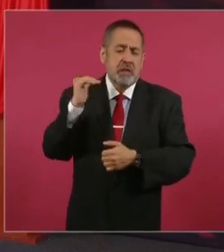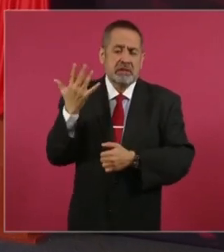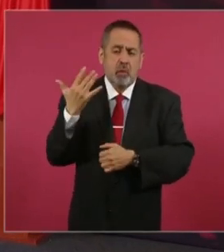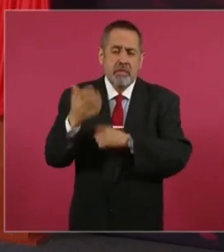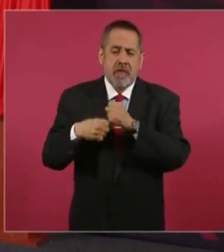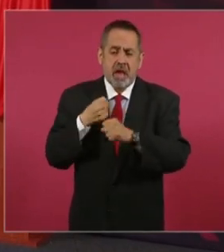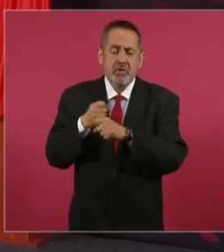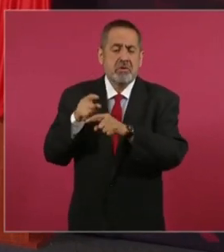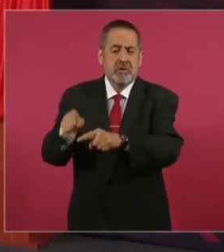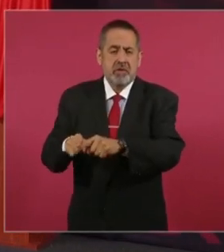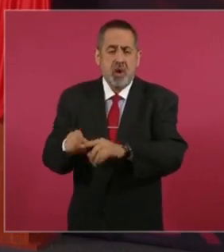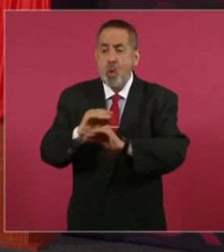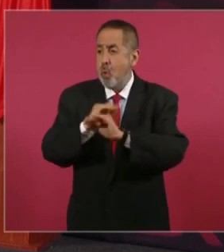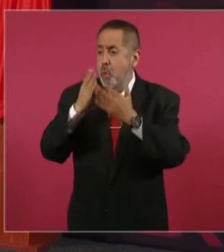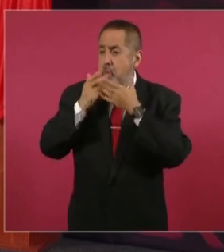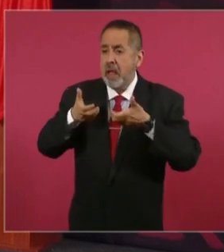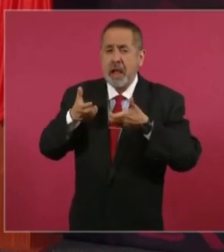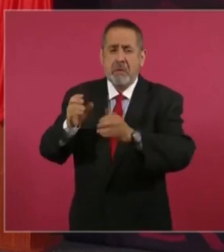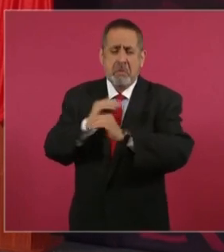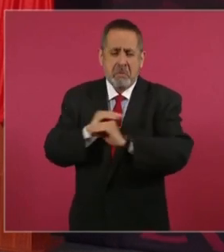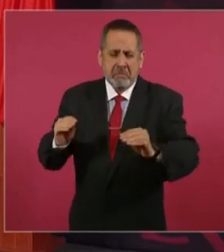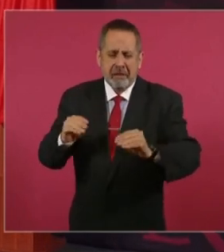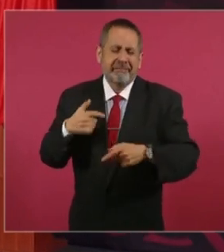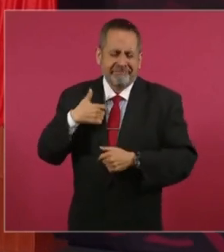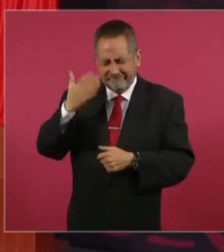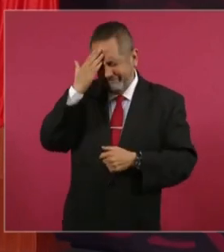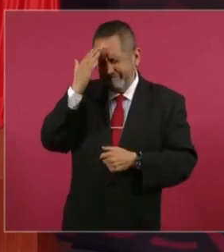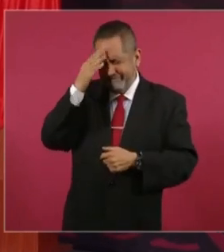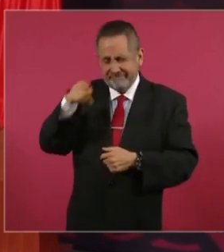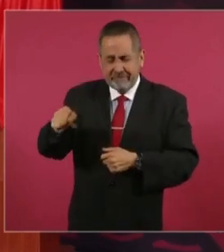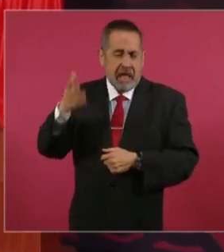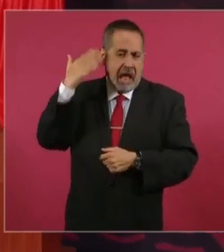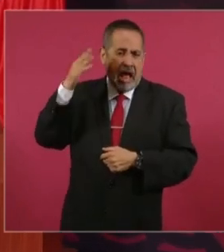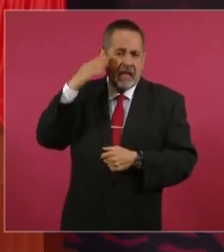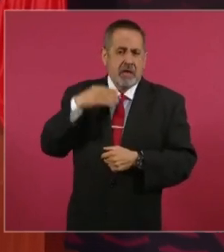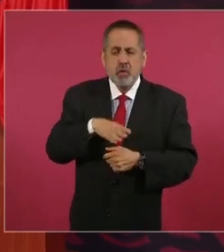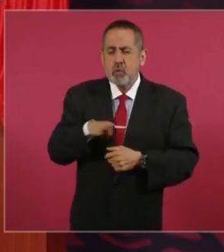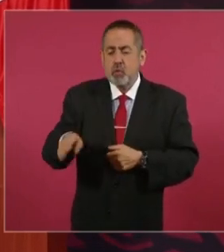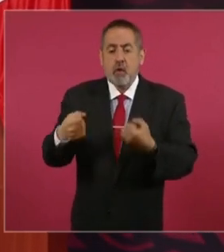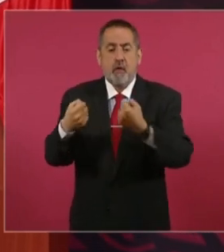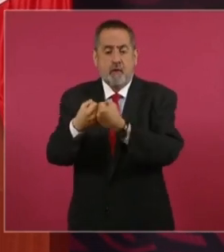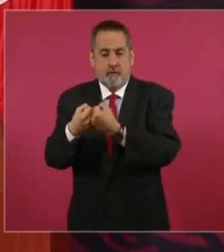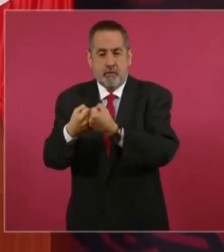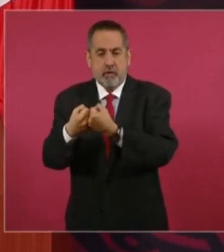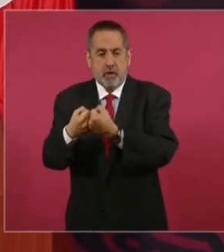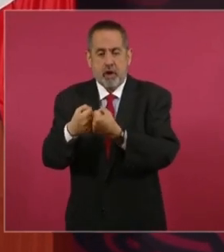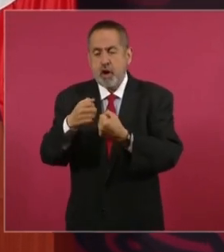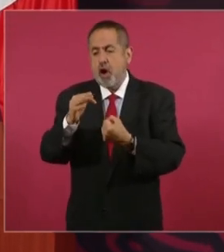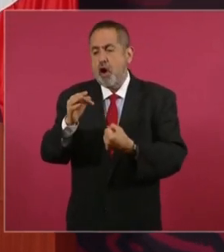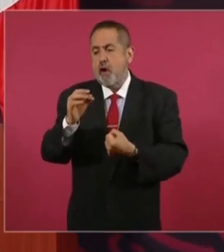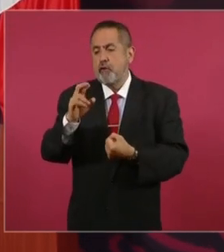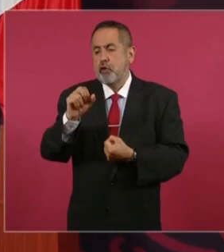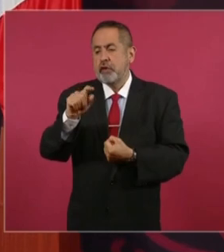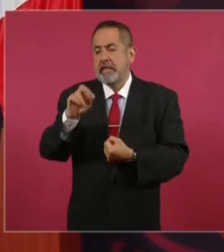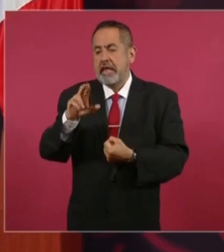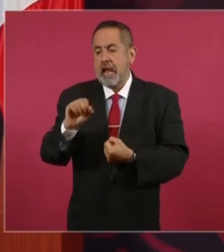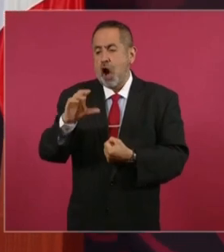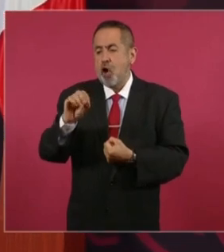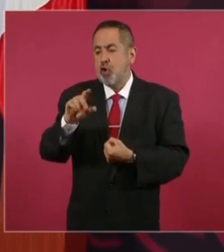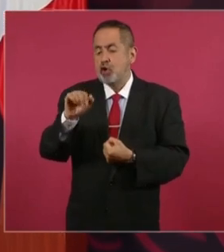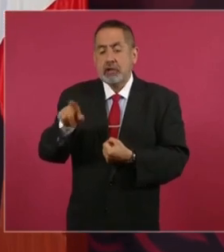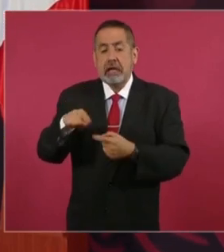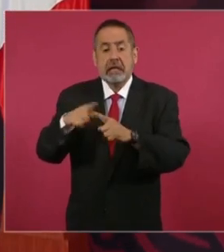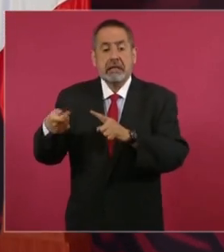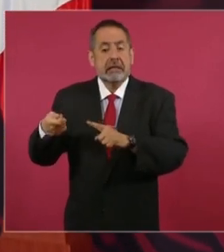cuando no había caminos entonces se llegaba a frontera Corozal ¿sabes? cómo le